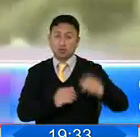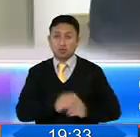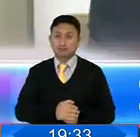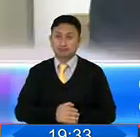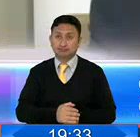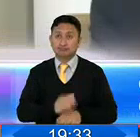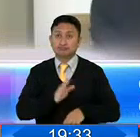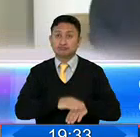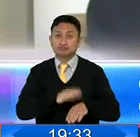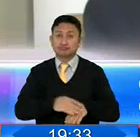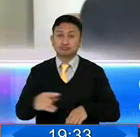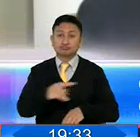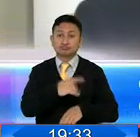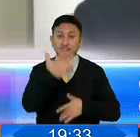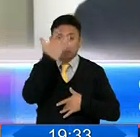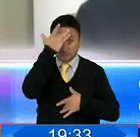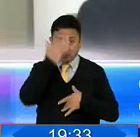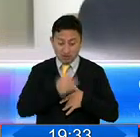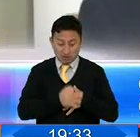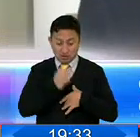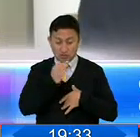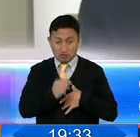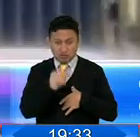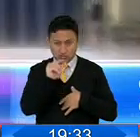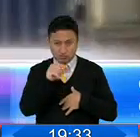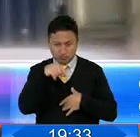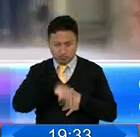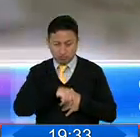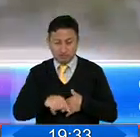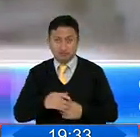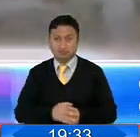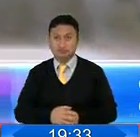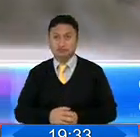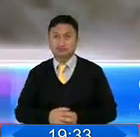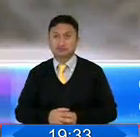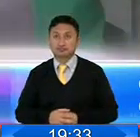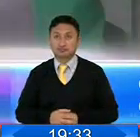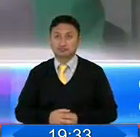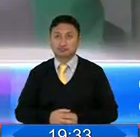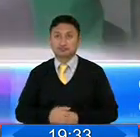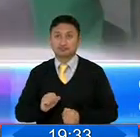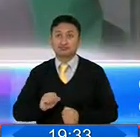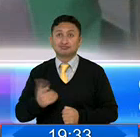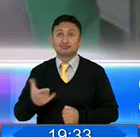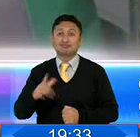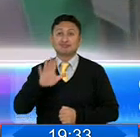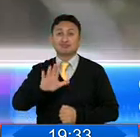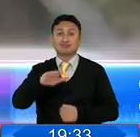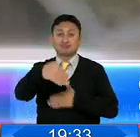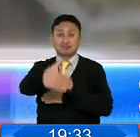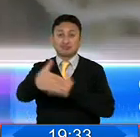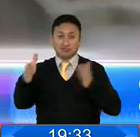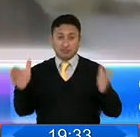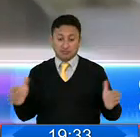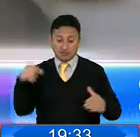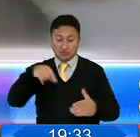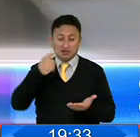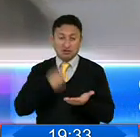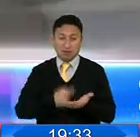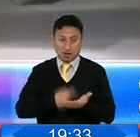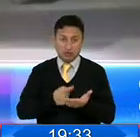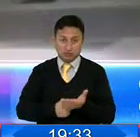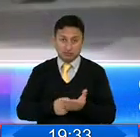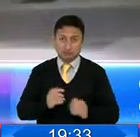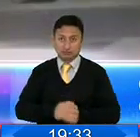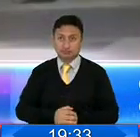la detección de material genético de COVID-19 en las paredes de un contenedor y en la superficie de 5 cajas que contenían el